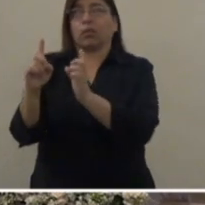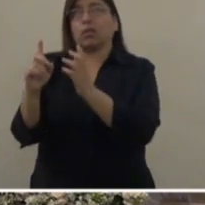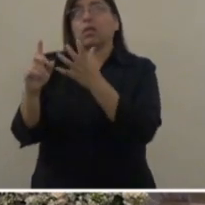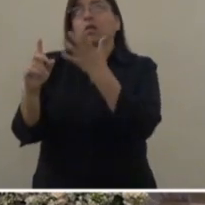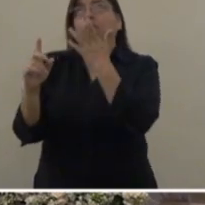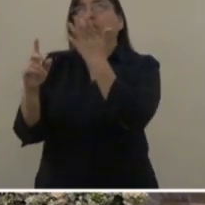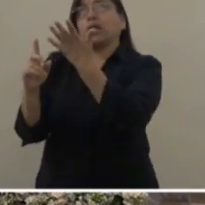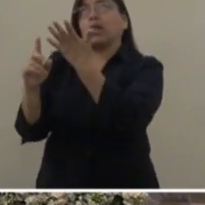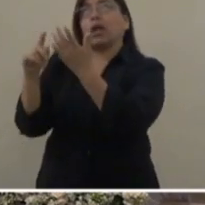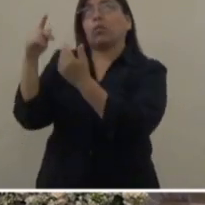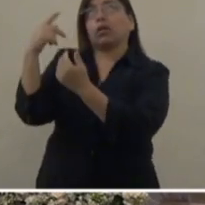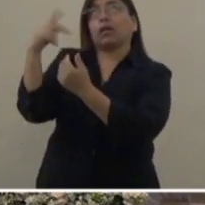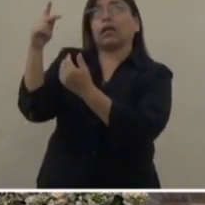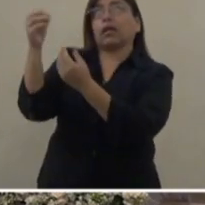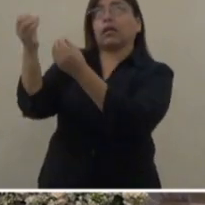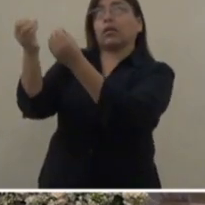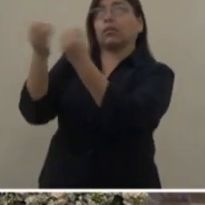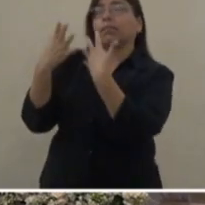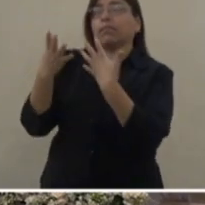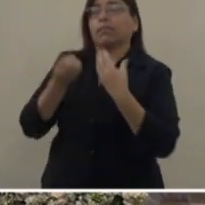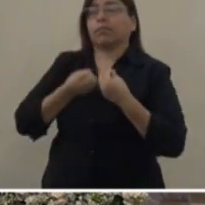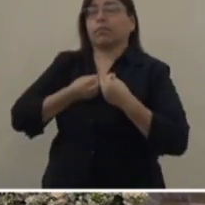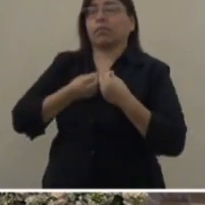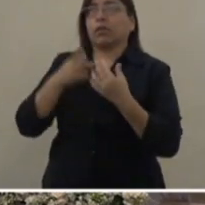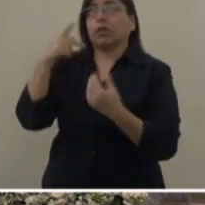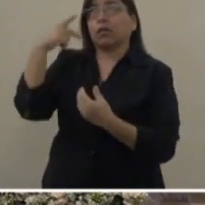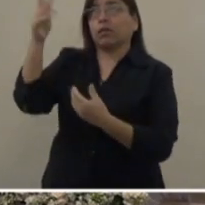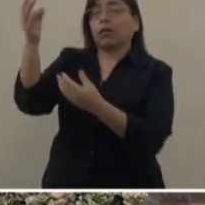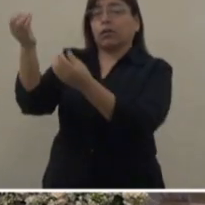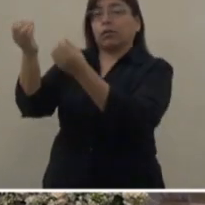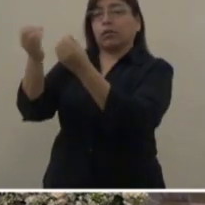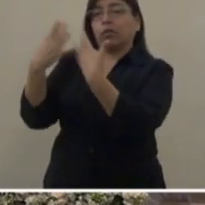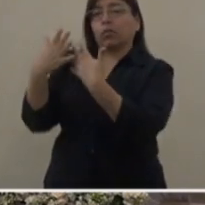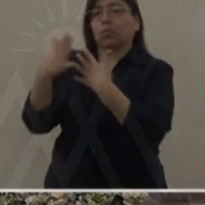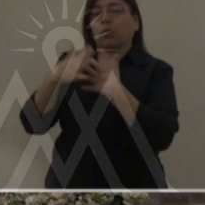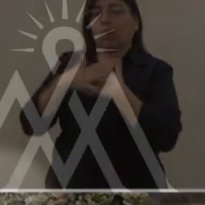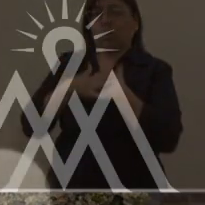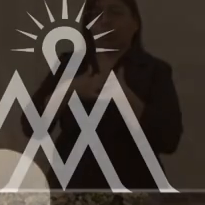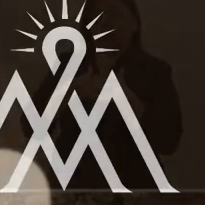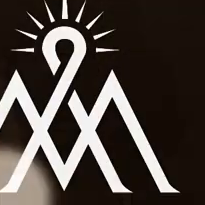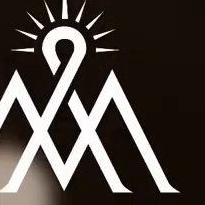su misericordia, su amor y su perdón.